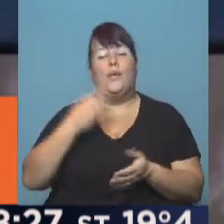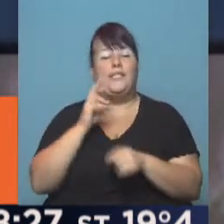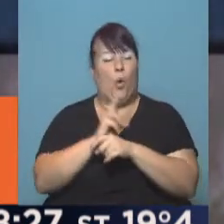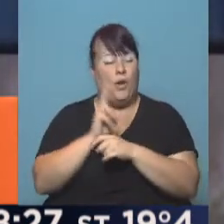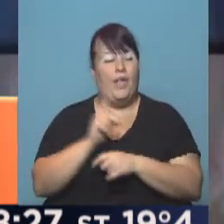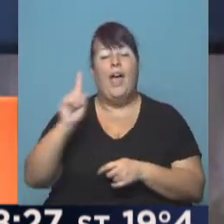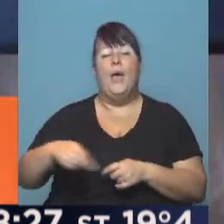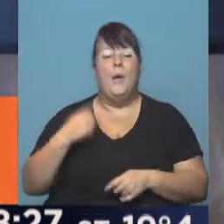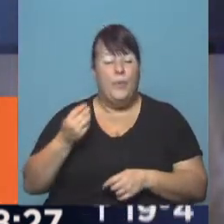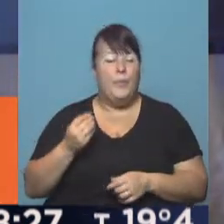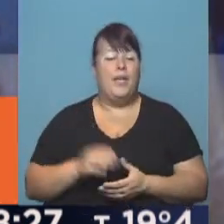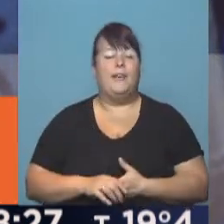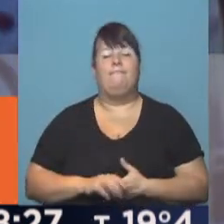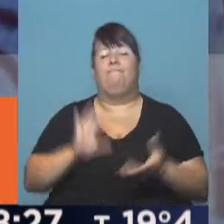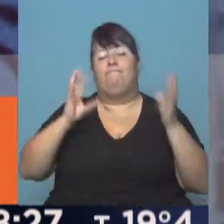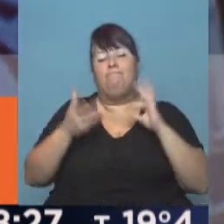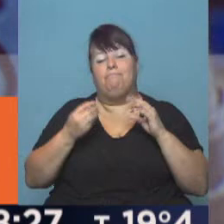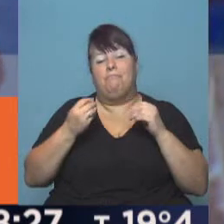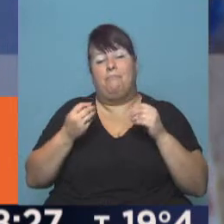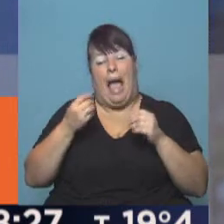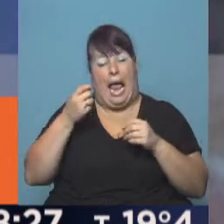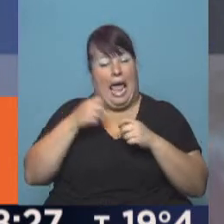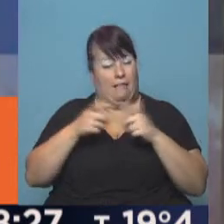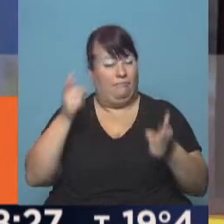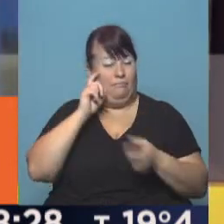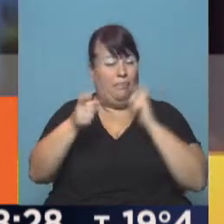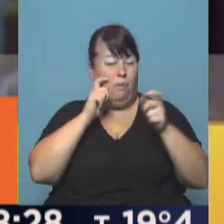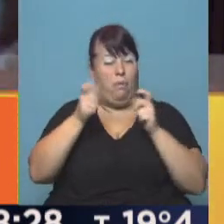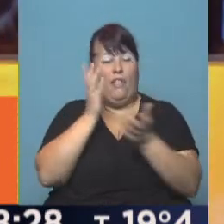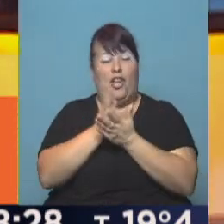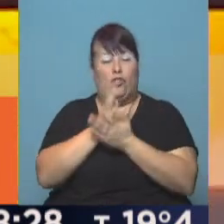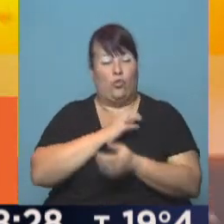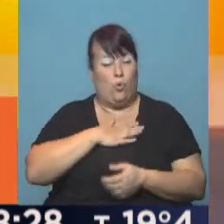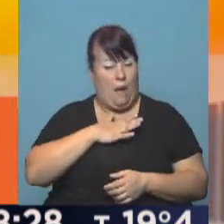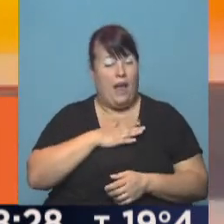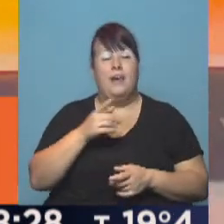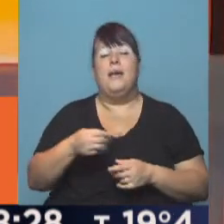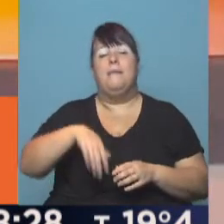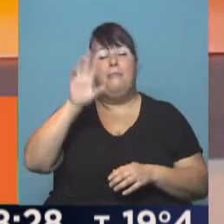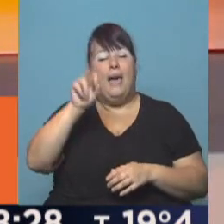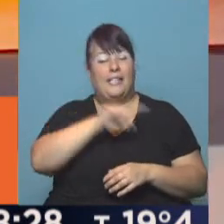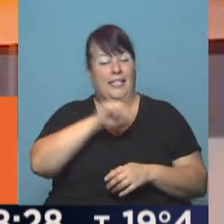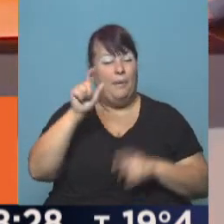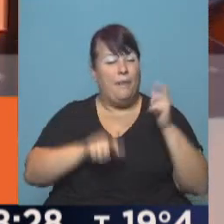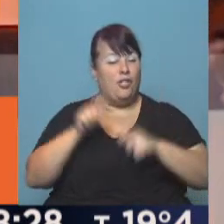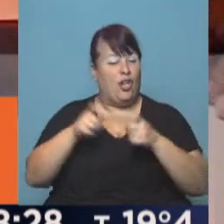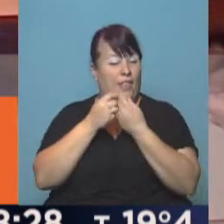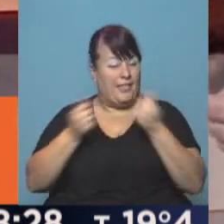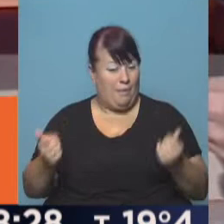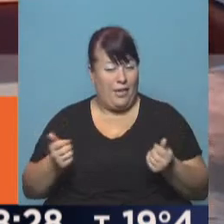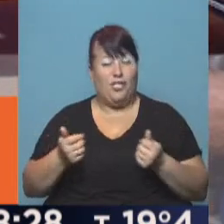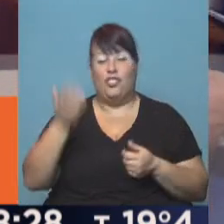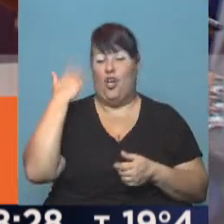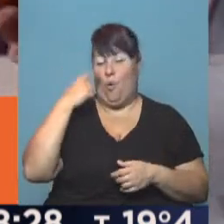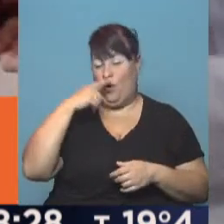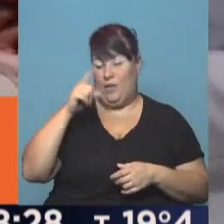que ha generado condiciones para que se cometan graves violaciones a los derechos humanos. Estamos hablando de más de 30,000 personas desaparecidas en la